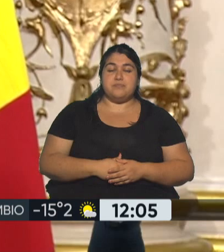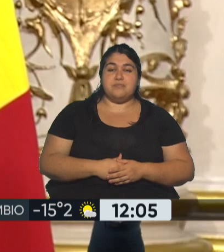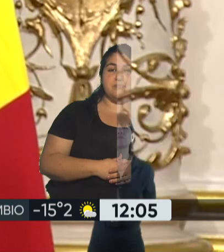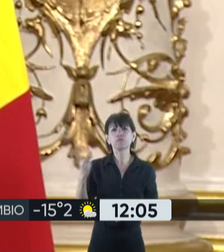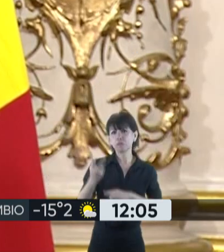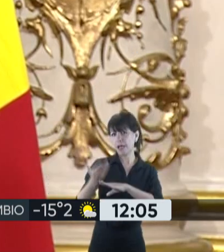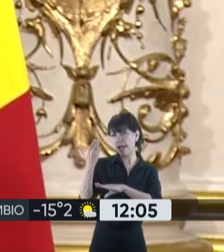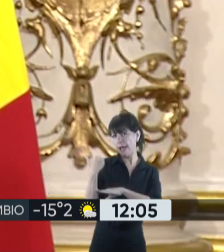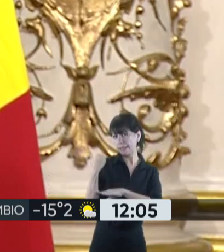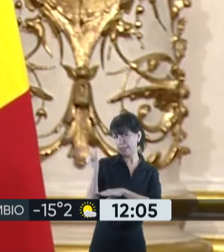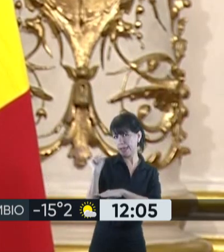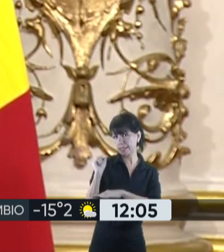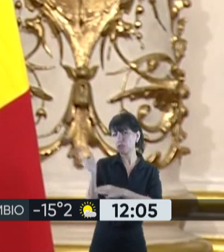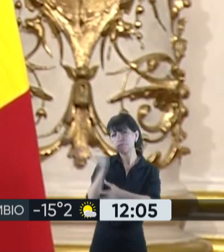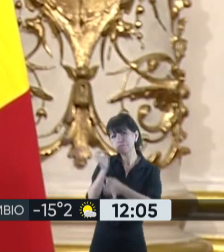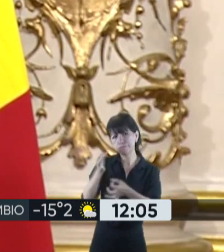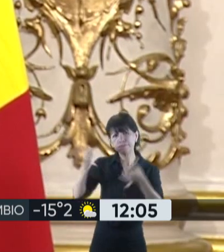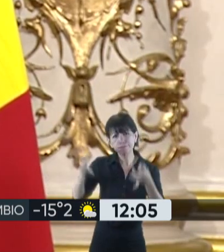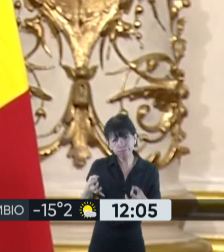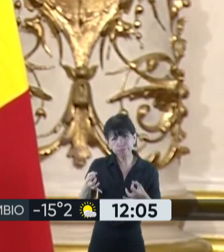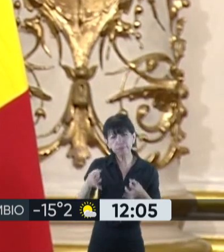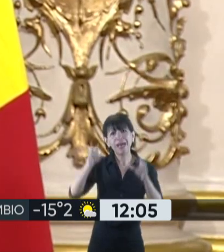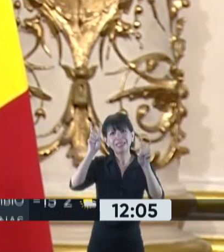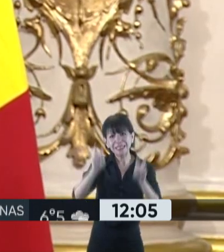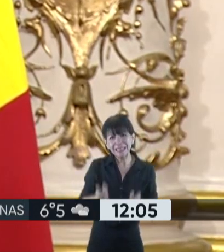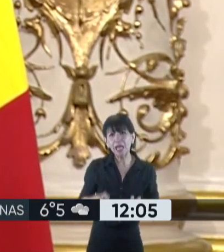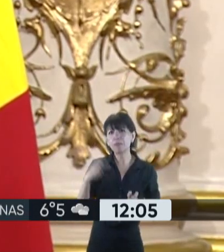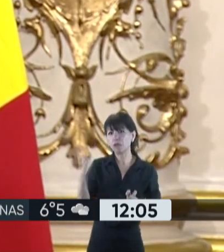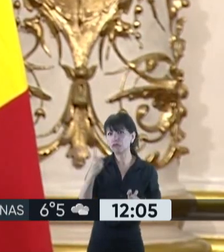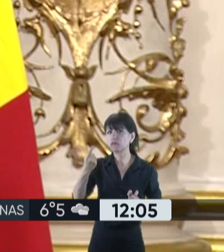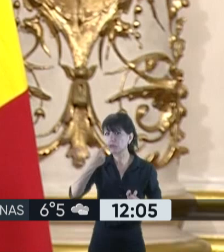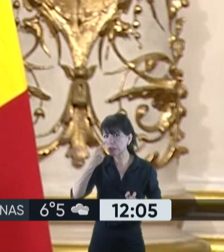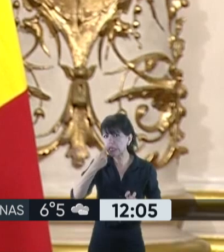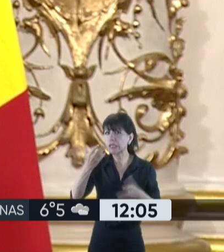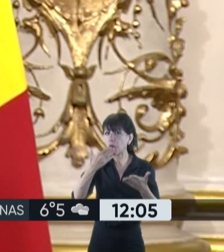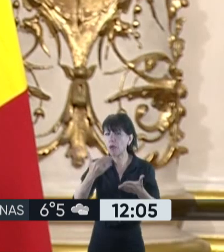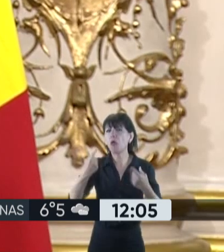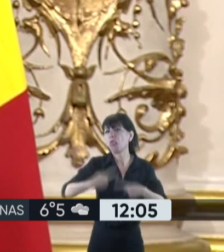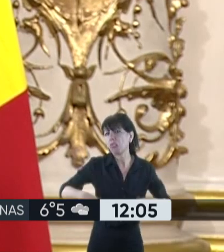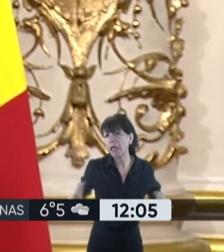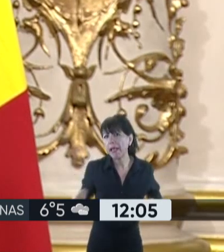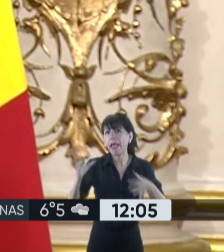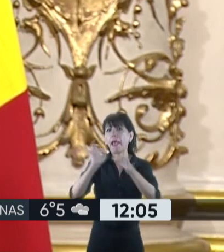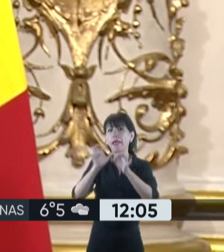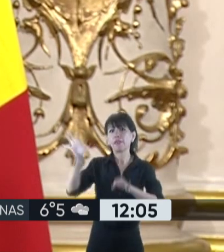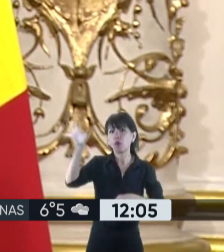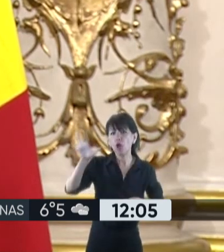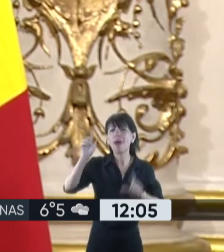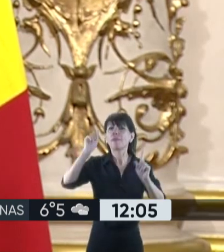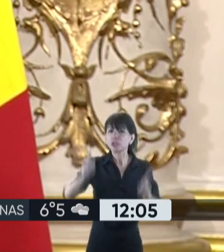buena charla, donde pudimos abordar los problemas que nos interesan a Europa y a América